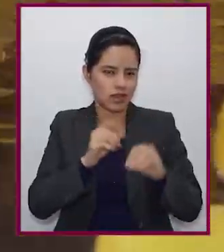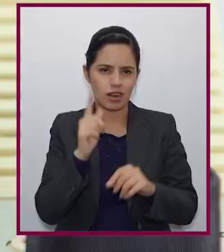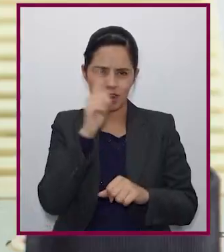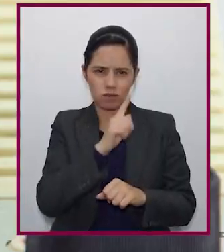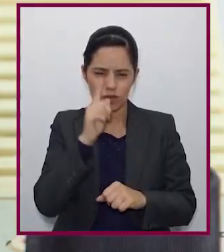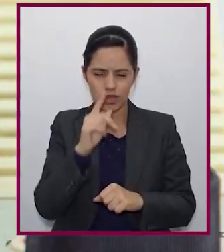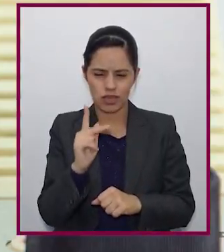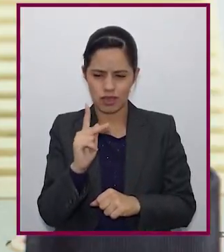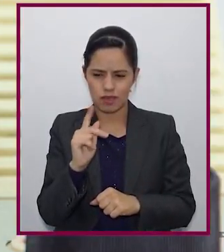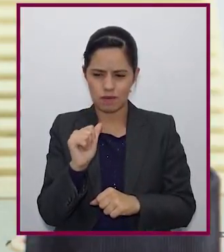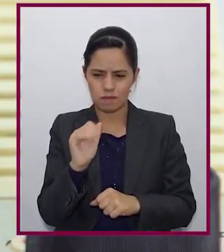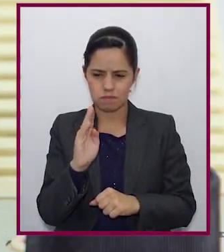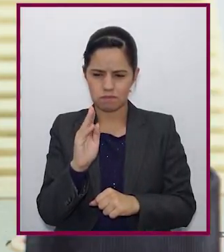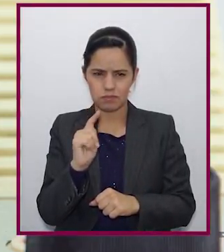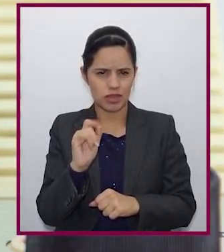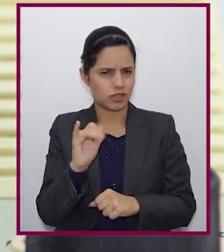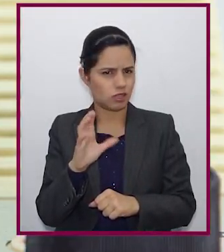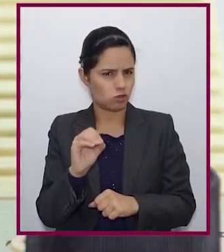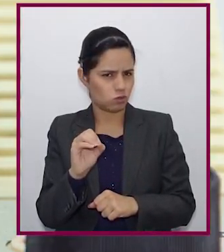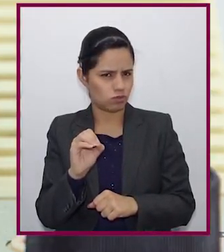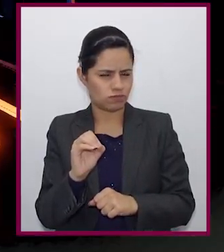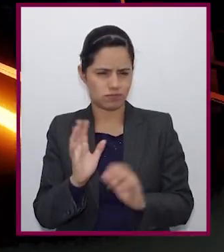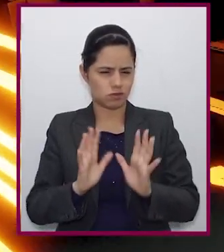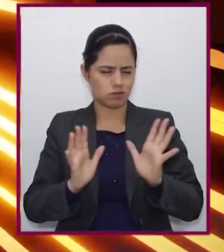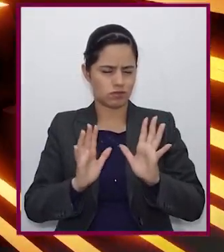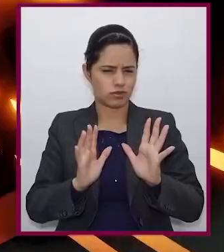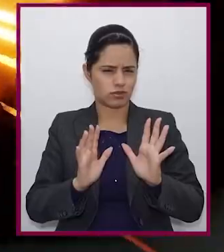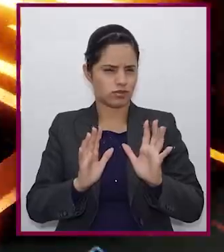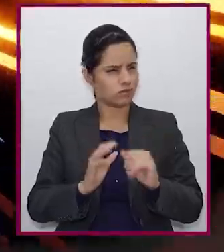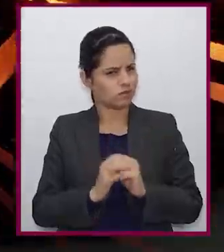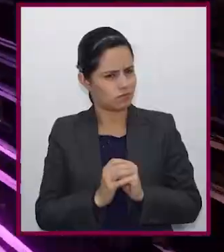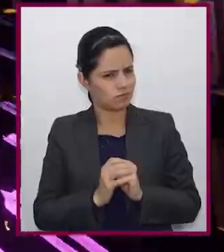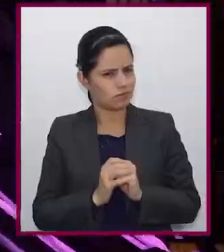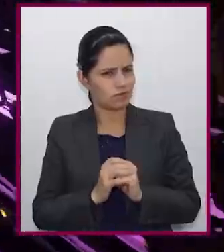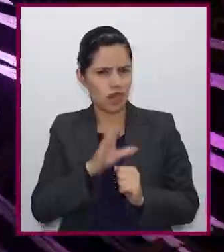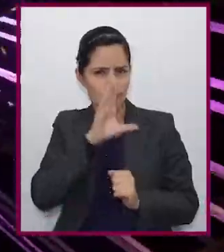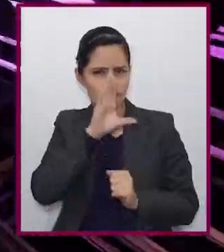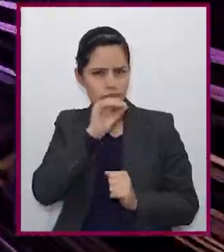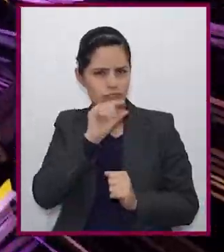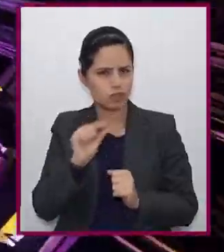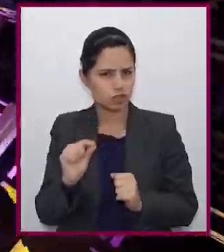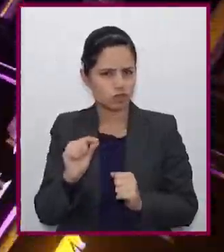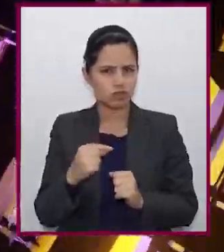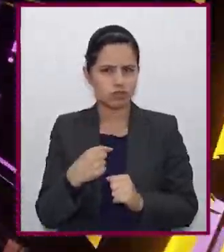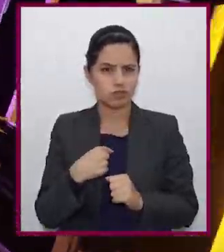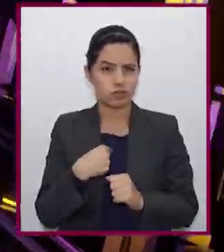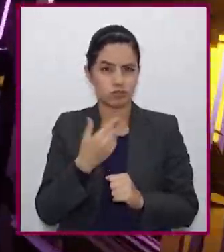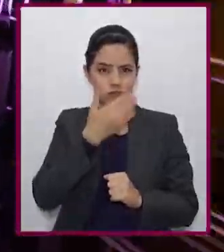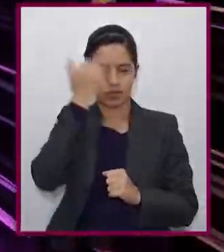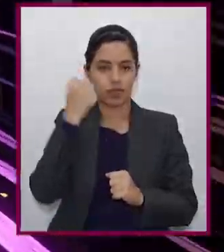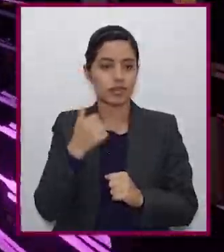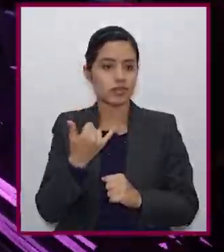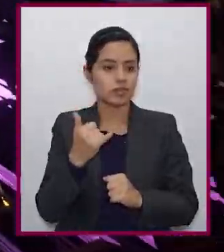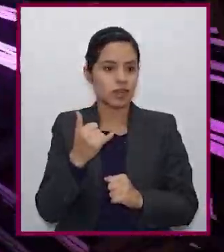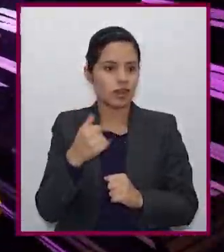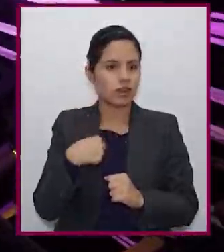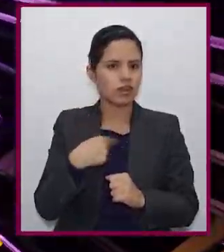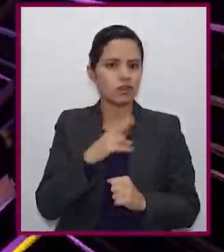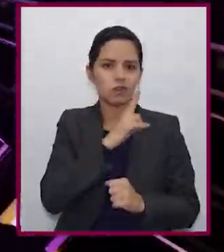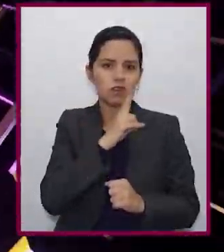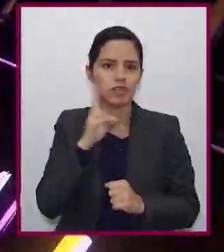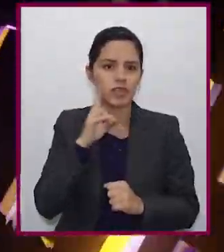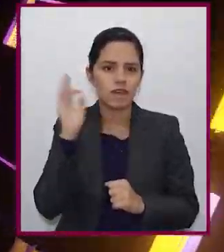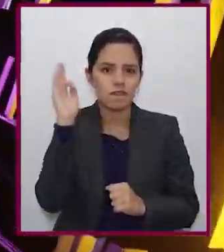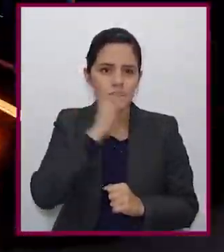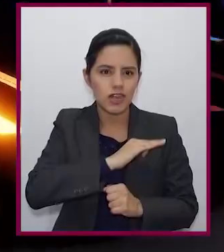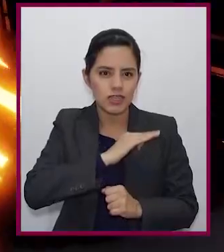Patito? No, espérate, algo está mal. ¿Qué pasó, Gaby? No sé, Axel. Mi celular me direccionó a una página de